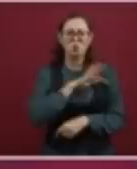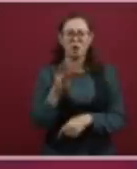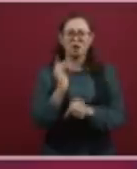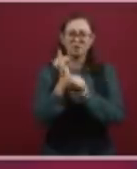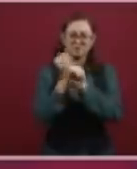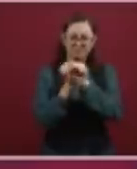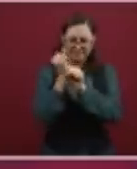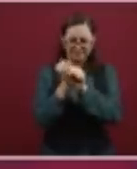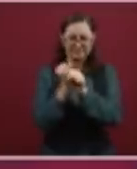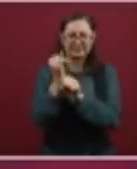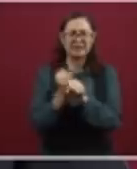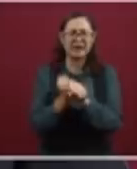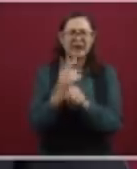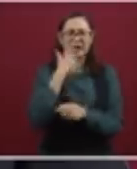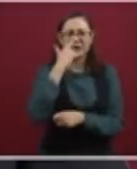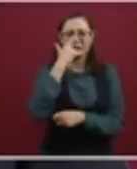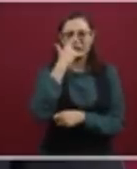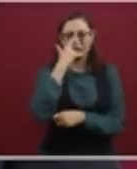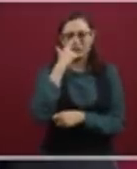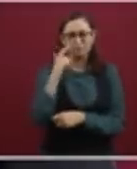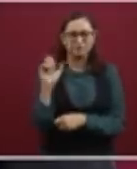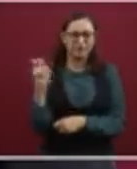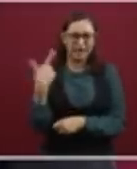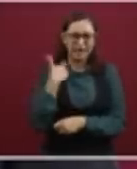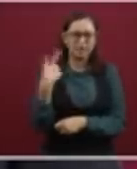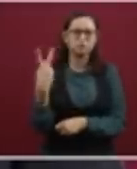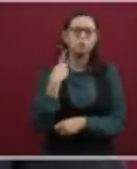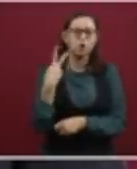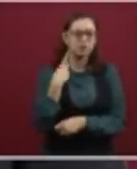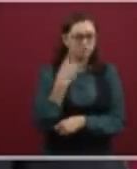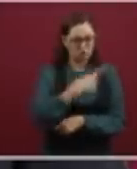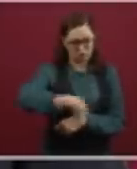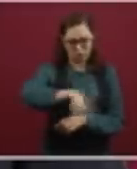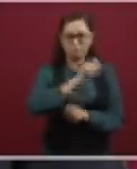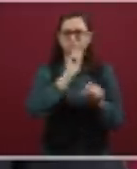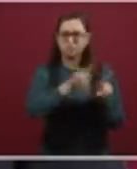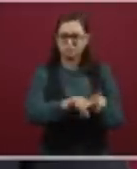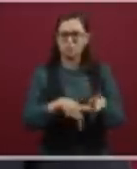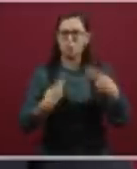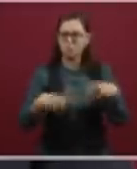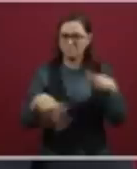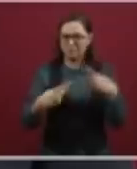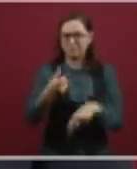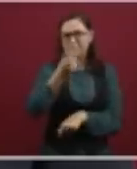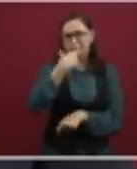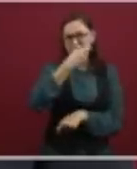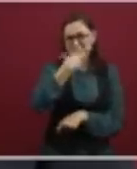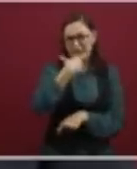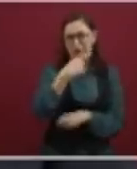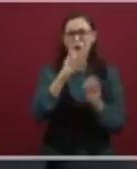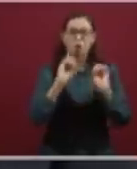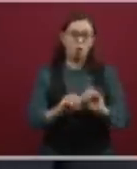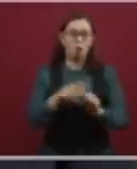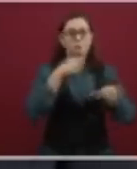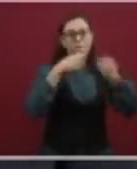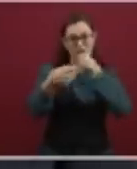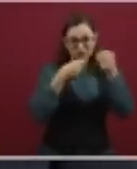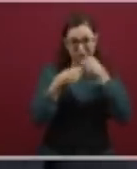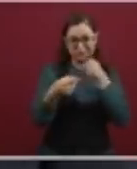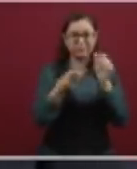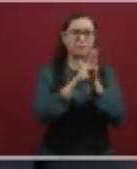los políticos que vendían medicina o a los medios de comunicación que vendían